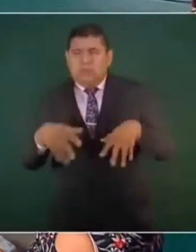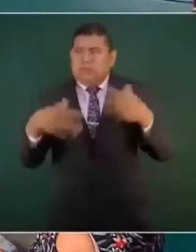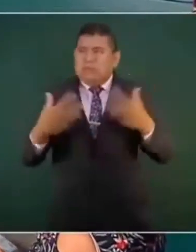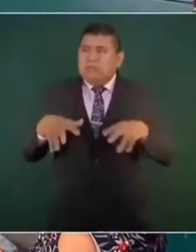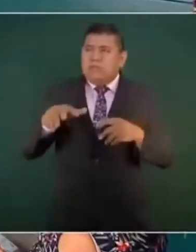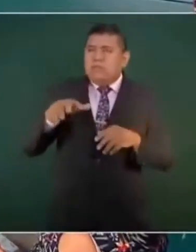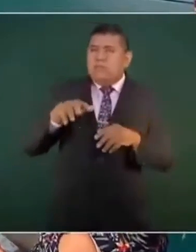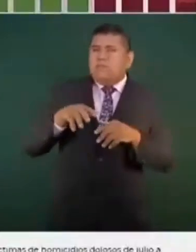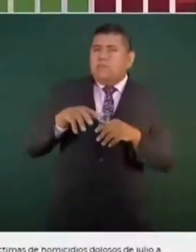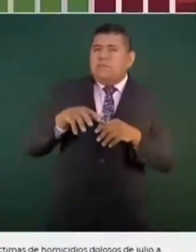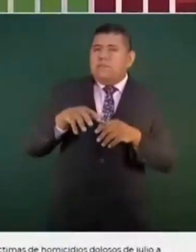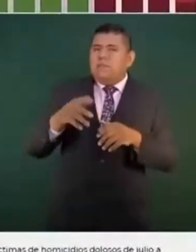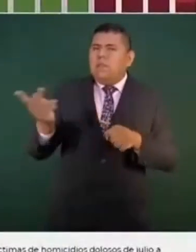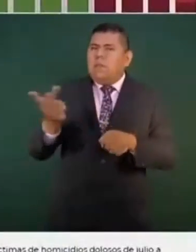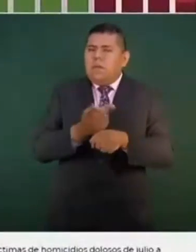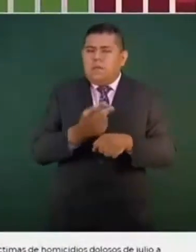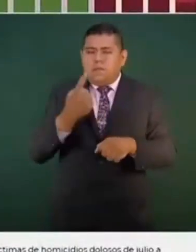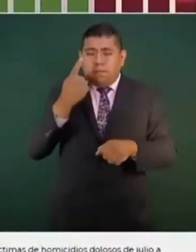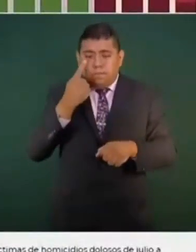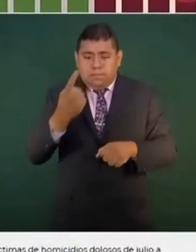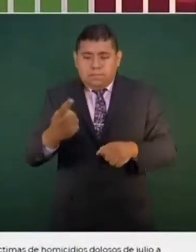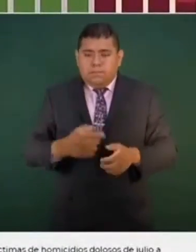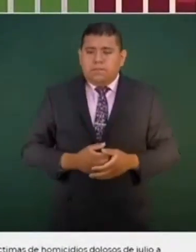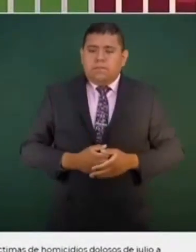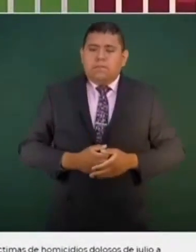El 18,